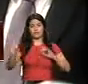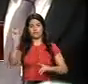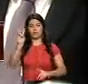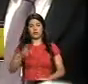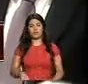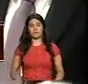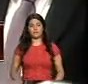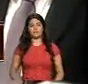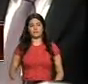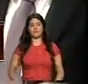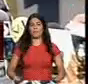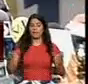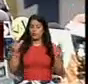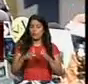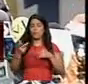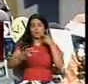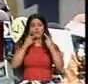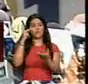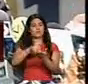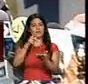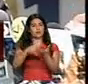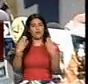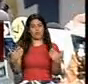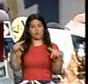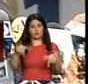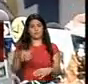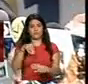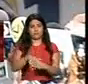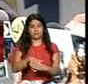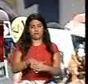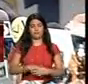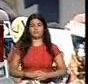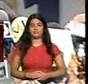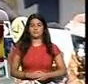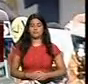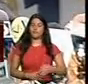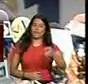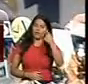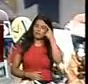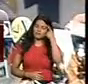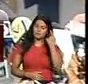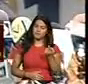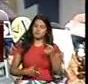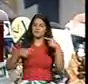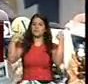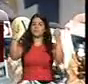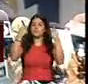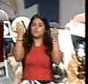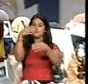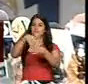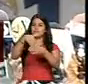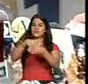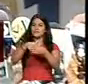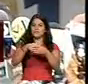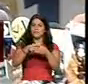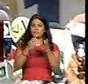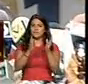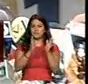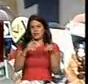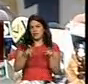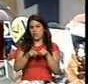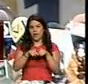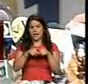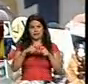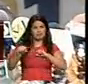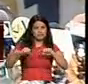sectores políticos que están participando de estas elecciones ustedes saben que hubo una campaña electoral muy activa no